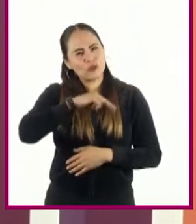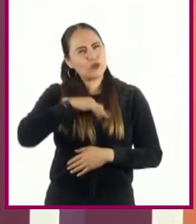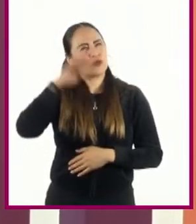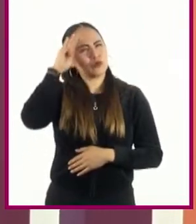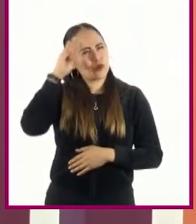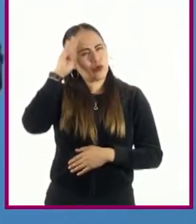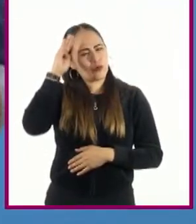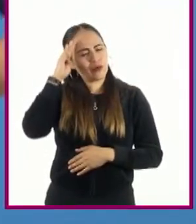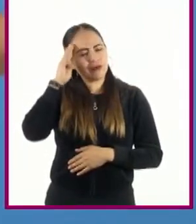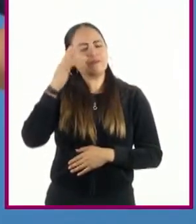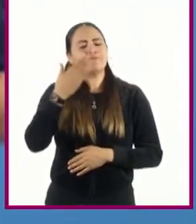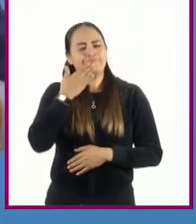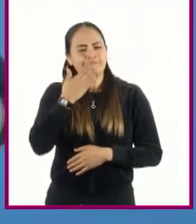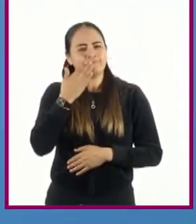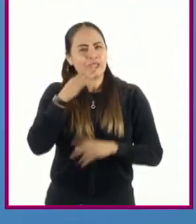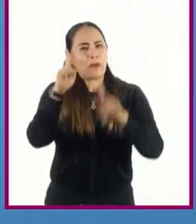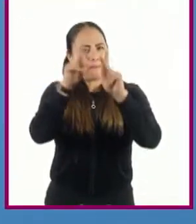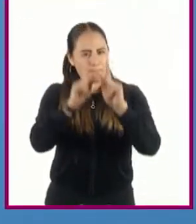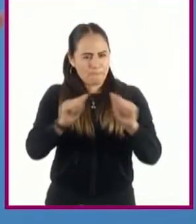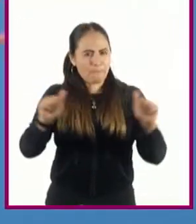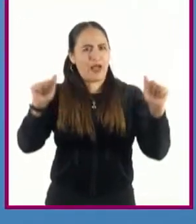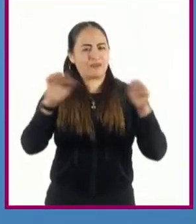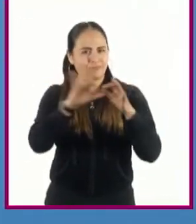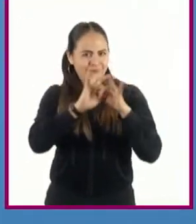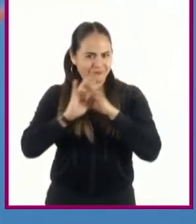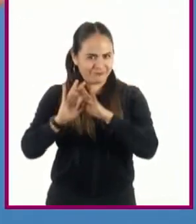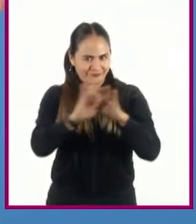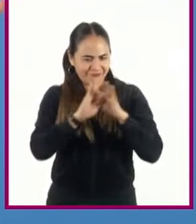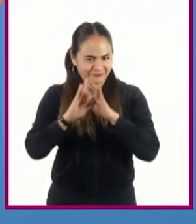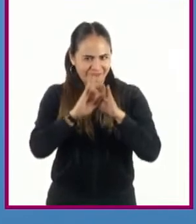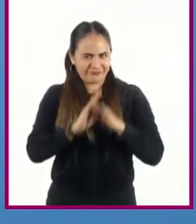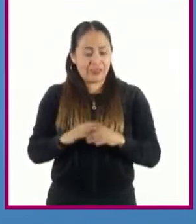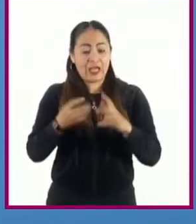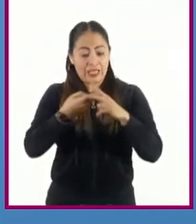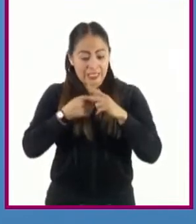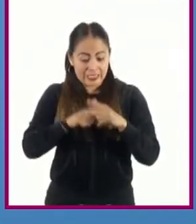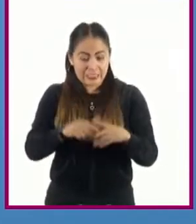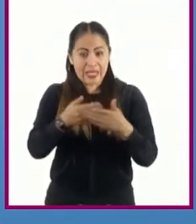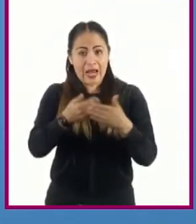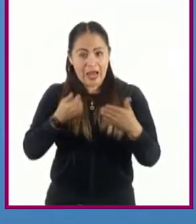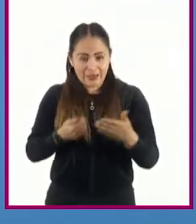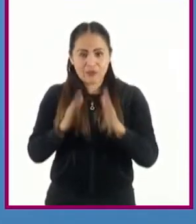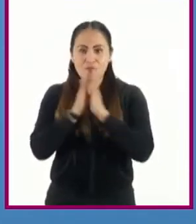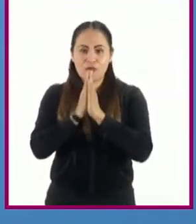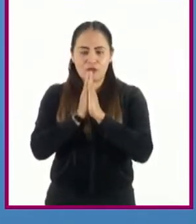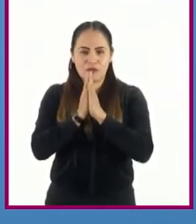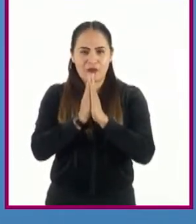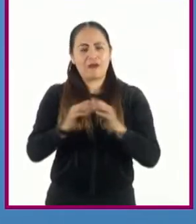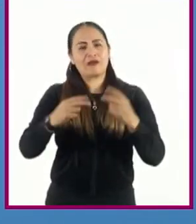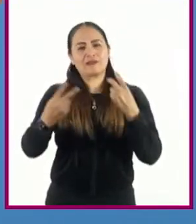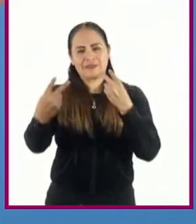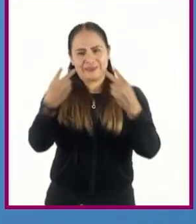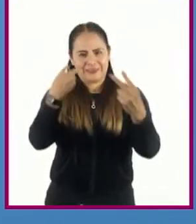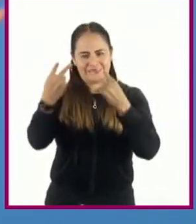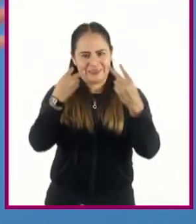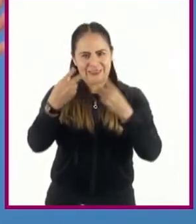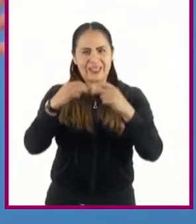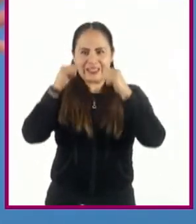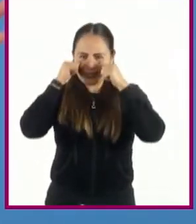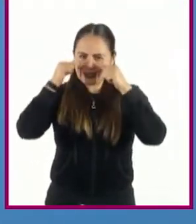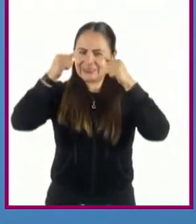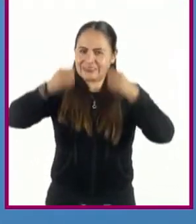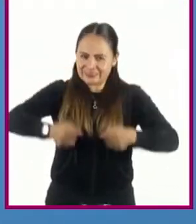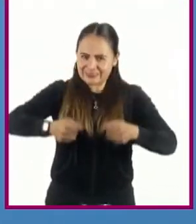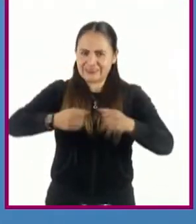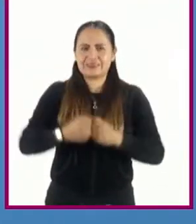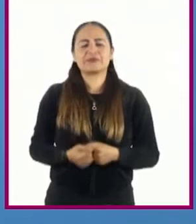paz. Antes de comenzar, les invitamos a que se acomoden y presten mucha atención a las actividades de